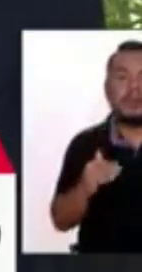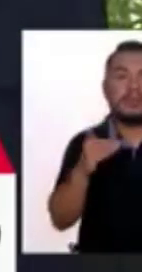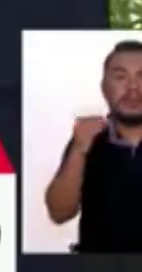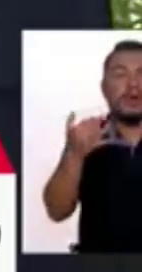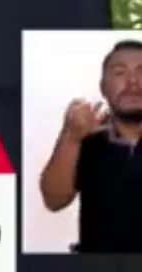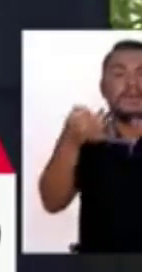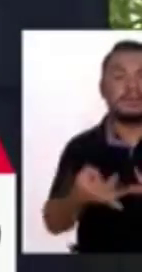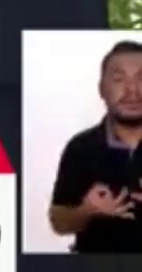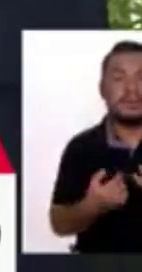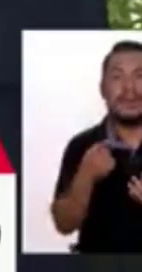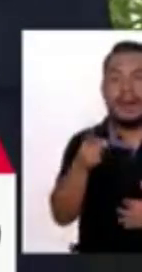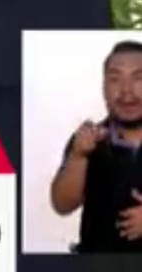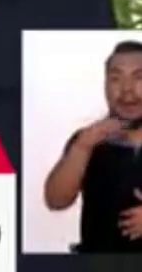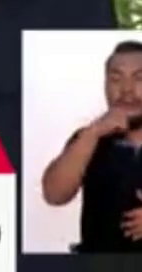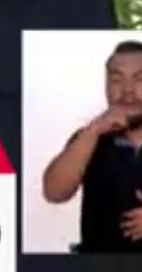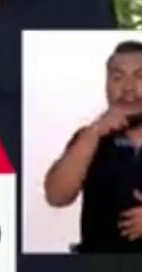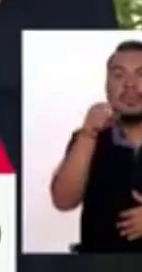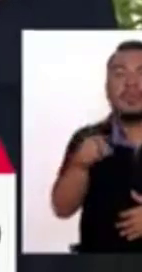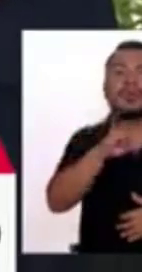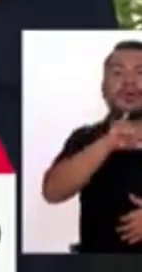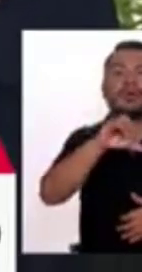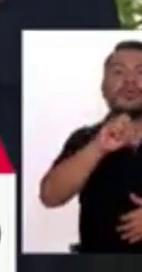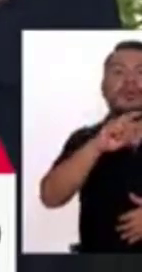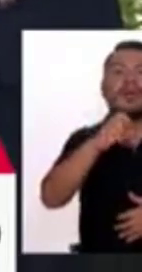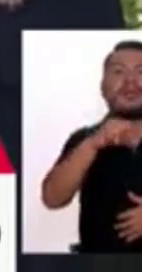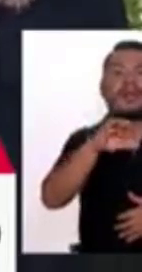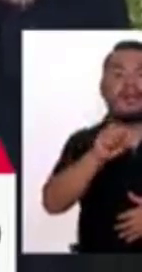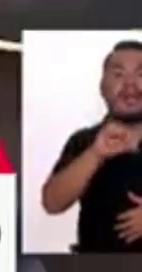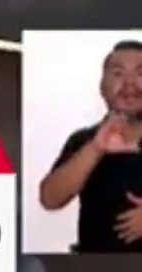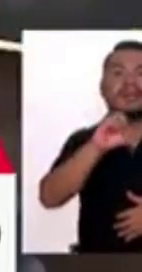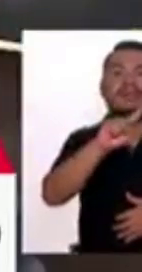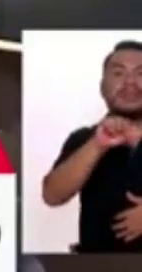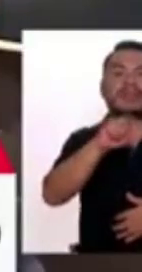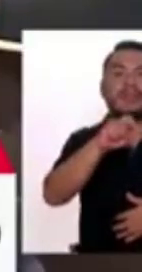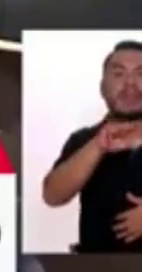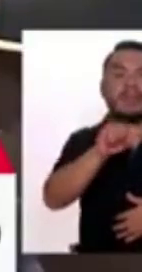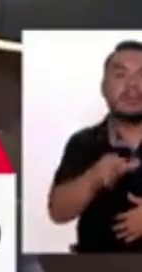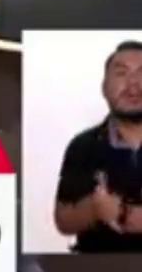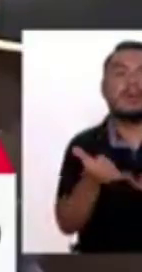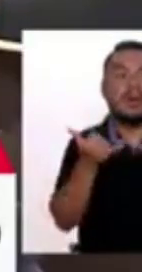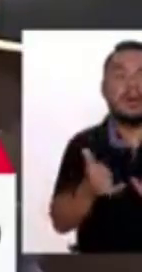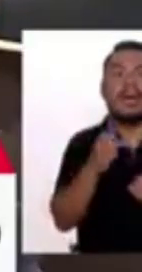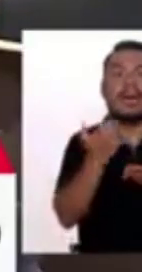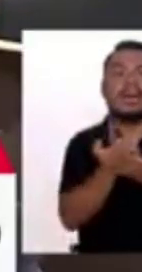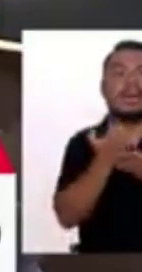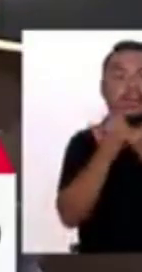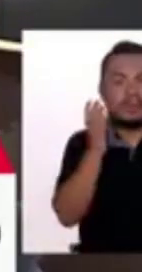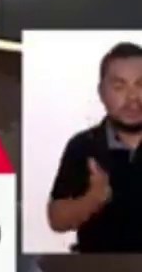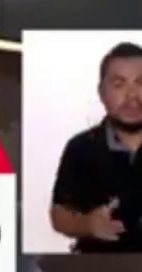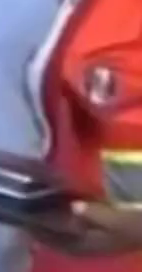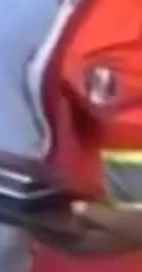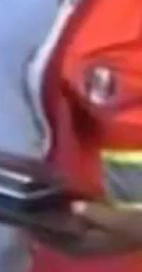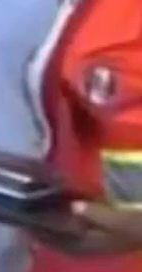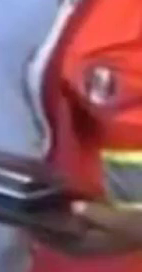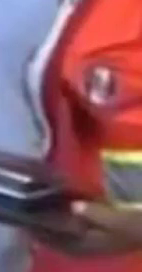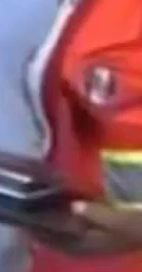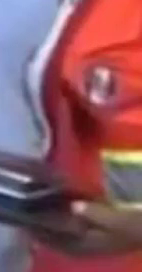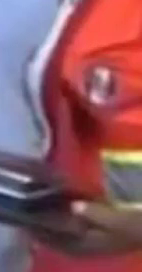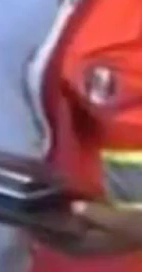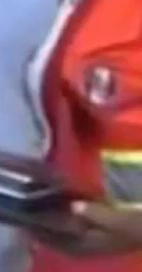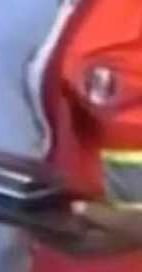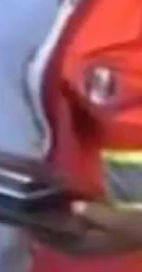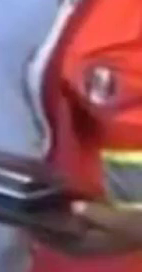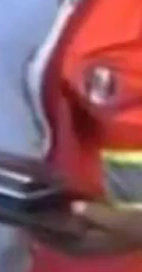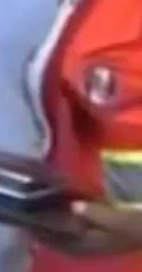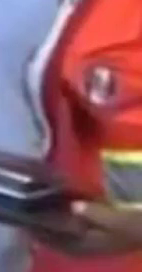necesitamos políticos coherentes, no convenidos. La conveniencia hace que estemos como estemos